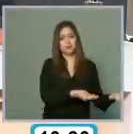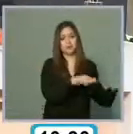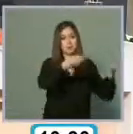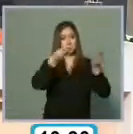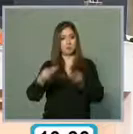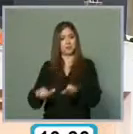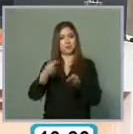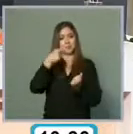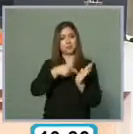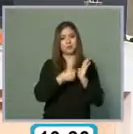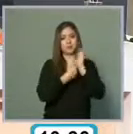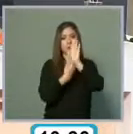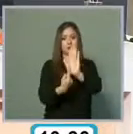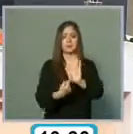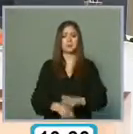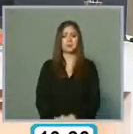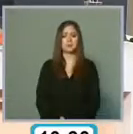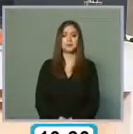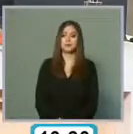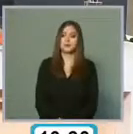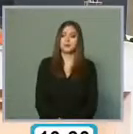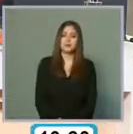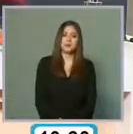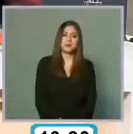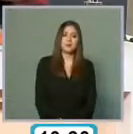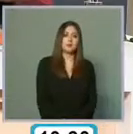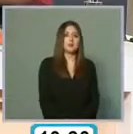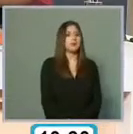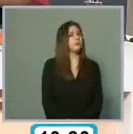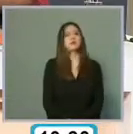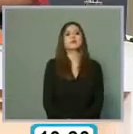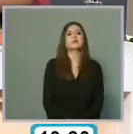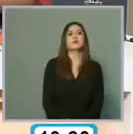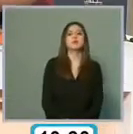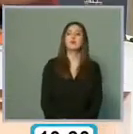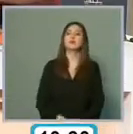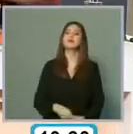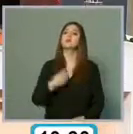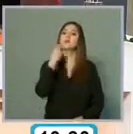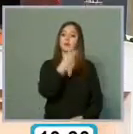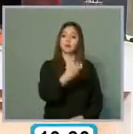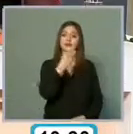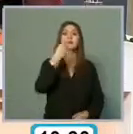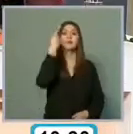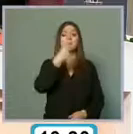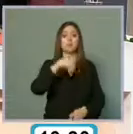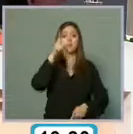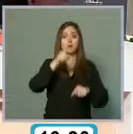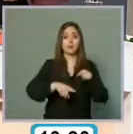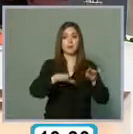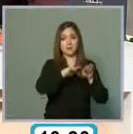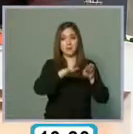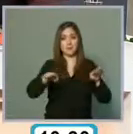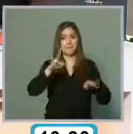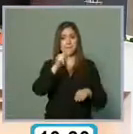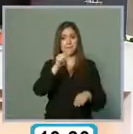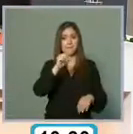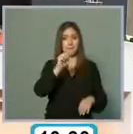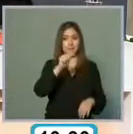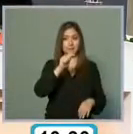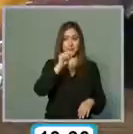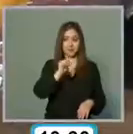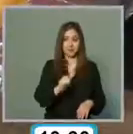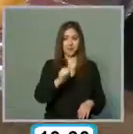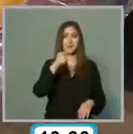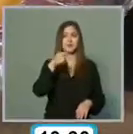favorcito. Nos va a quedar de este estilo. Como un viene quiche. exactamente, pero sin la base de pasta brise. Ok. ¿Ok? Entonces